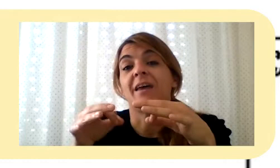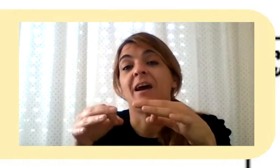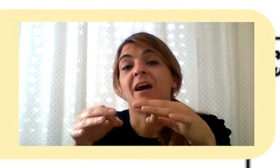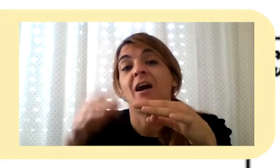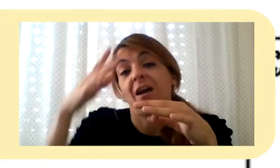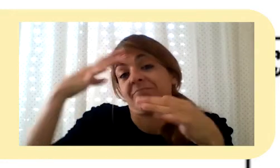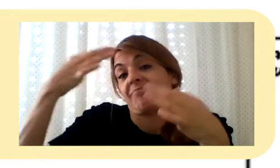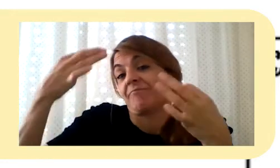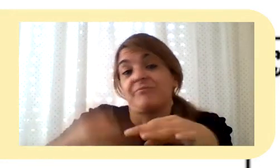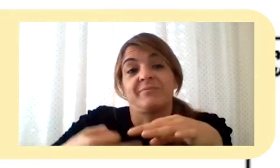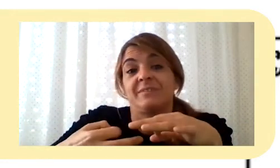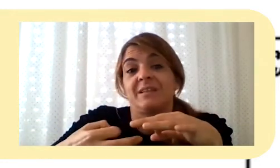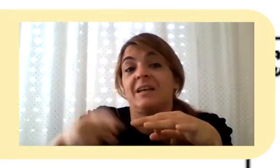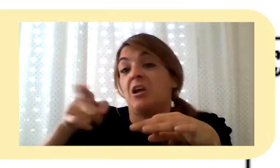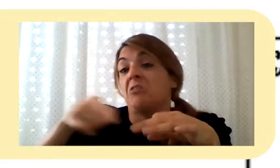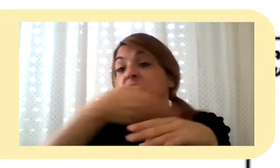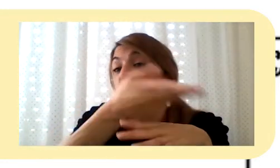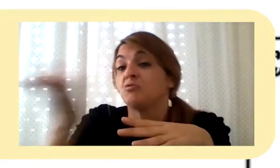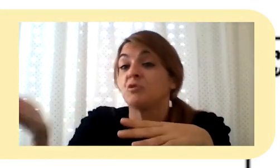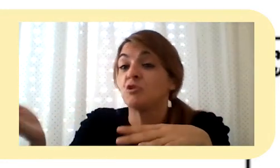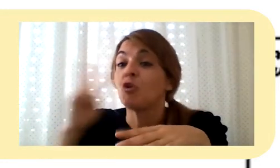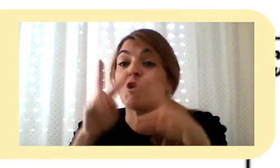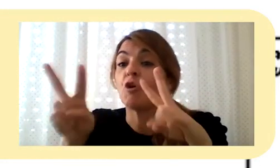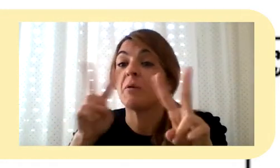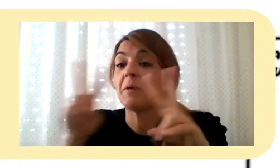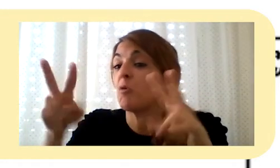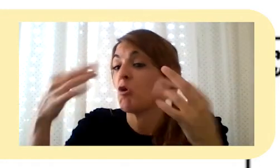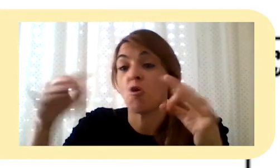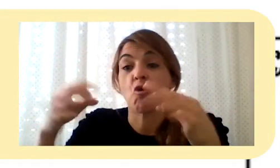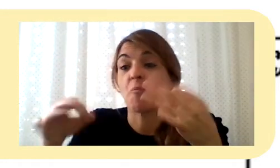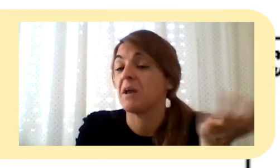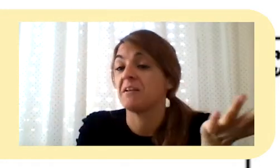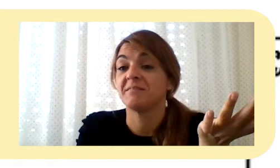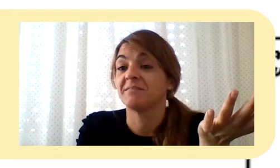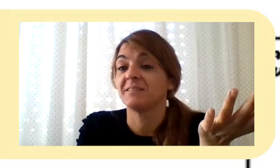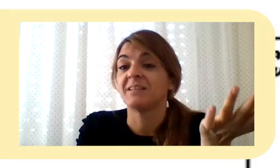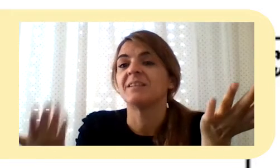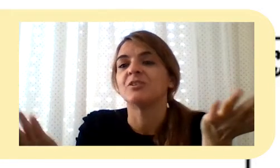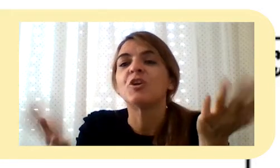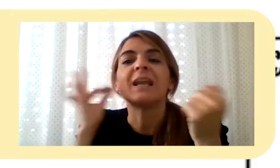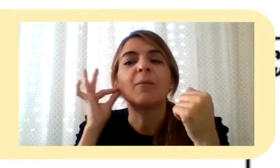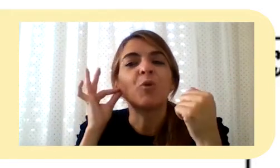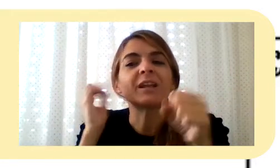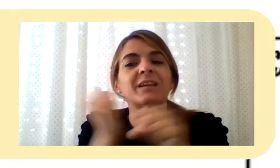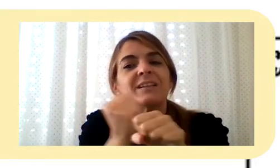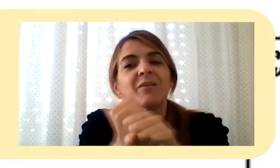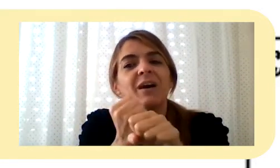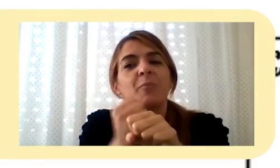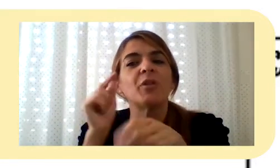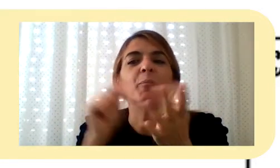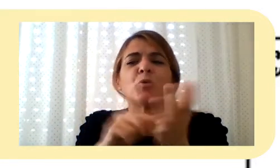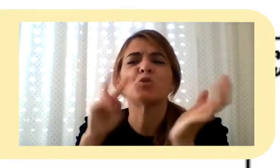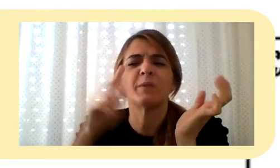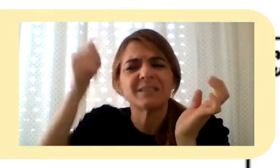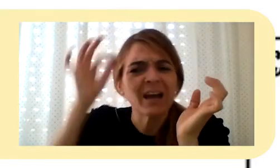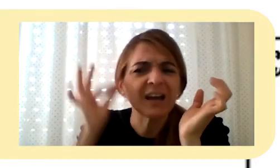La normalidad consiste en creer que lo que pasa es normal. Pues yo creo que ya las mujeres que trabajamos desde la perspectiva de género y en concreto dentro del